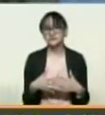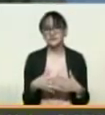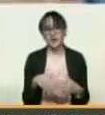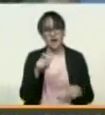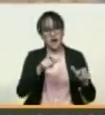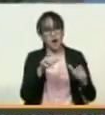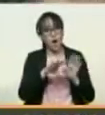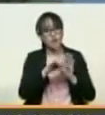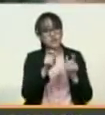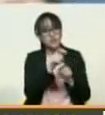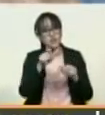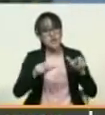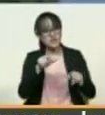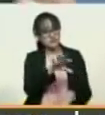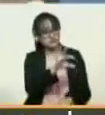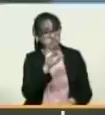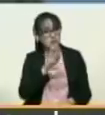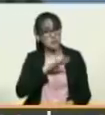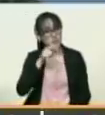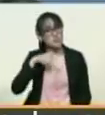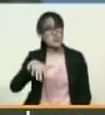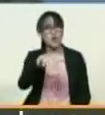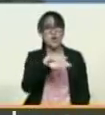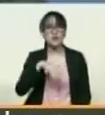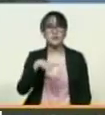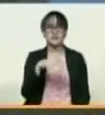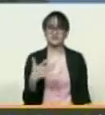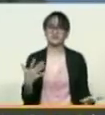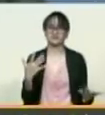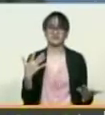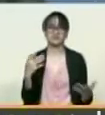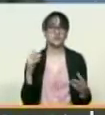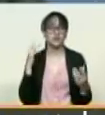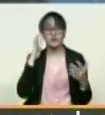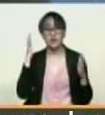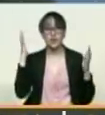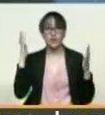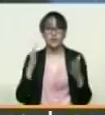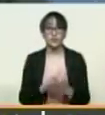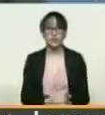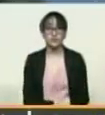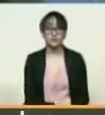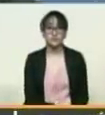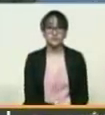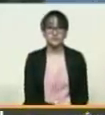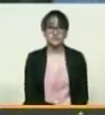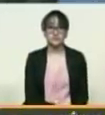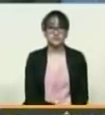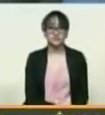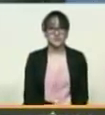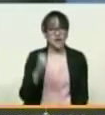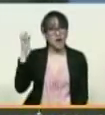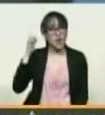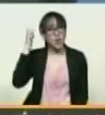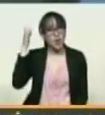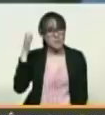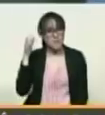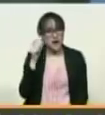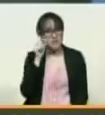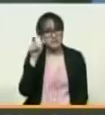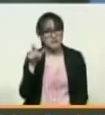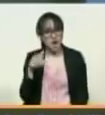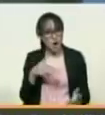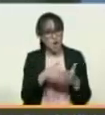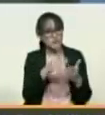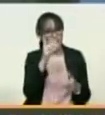asambleístas constituyentes porque fueron elegidos por su pueblo. Es una cosa que es absurda. La de la Unión Europea contra el